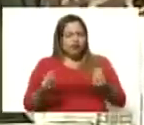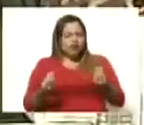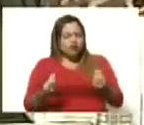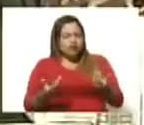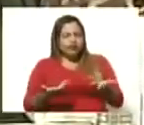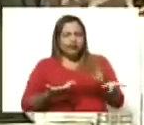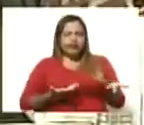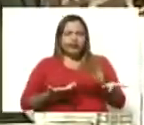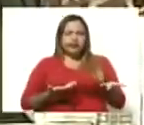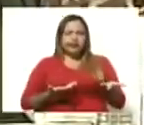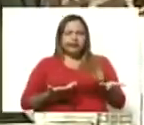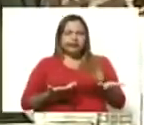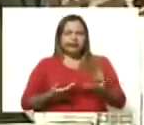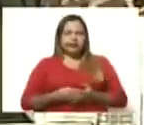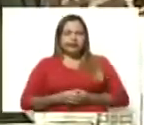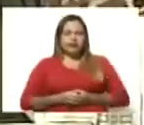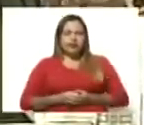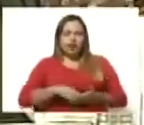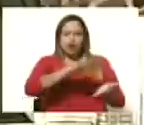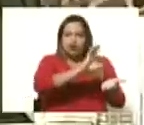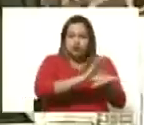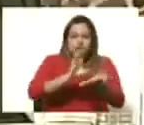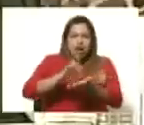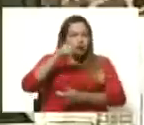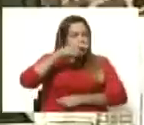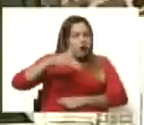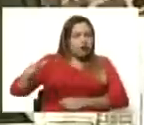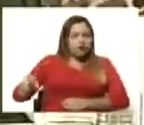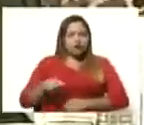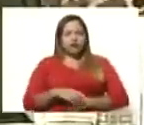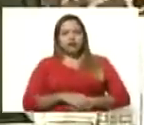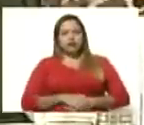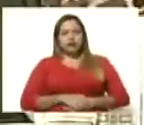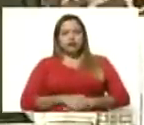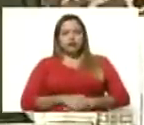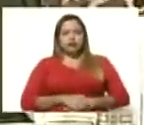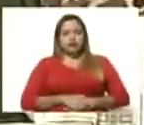de ciudades, de pueblos,